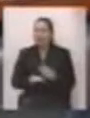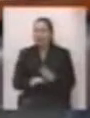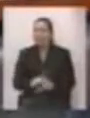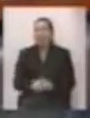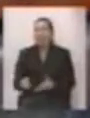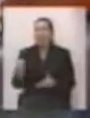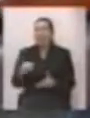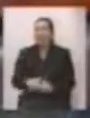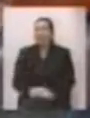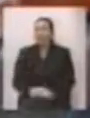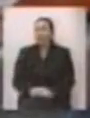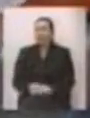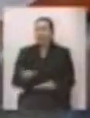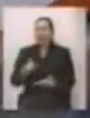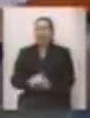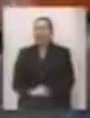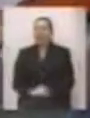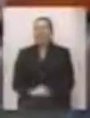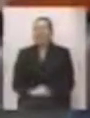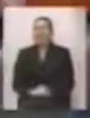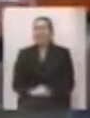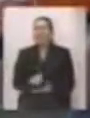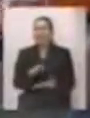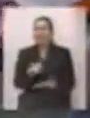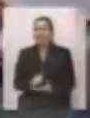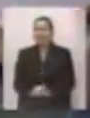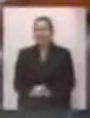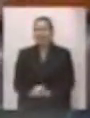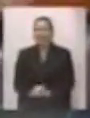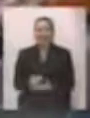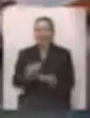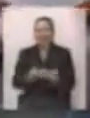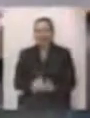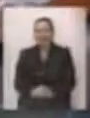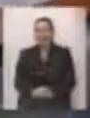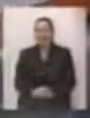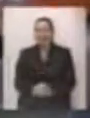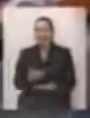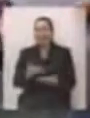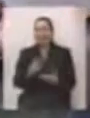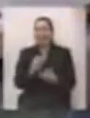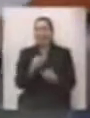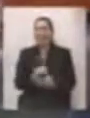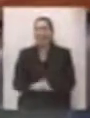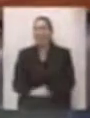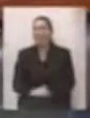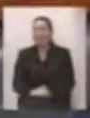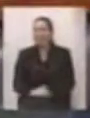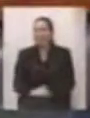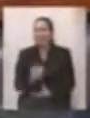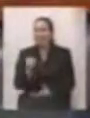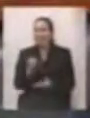hacen referencia no son tales filtros, pues uno pone la palabra león y aparece cualquier barbaridad que no es el animal que todos estamos